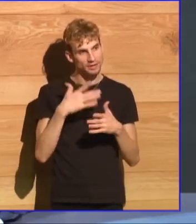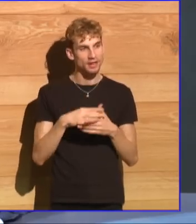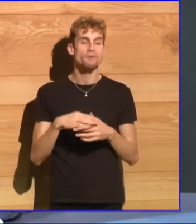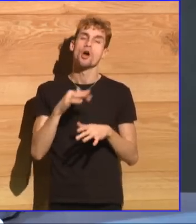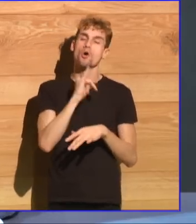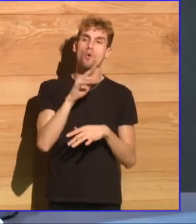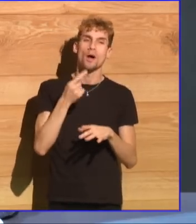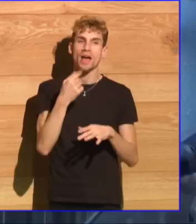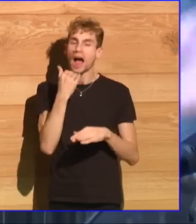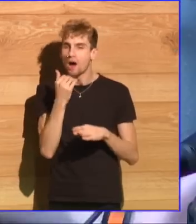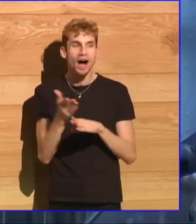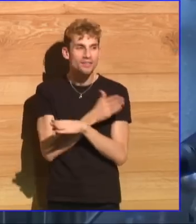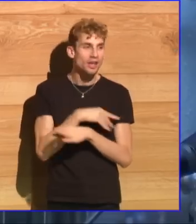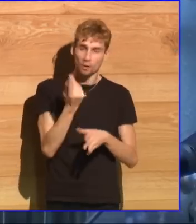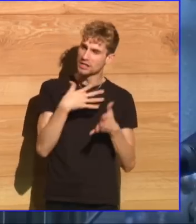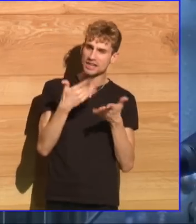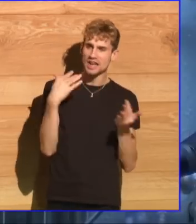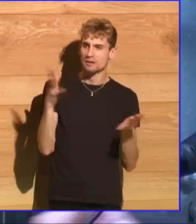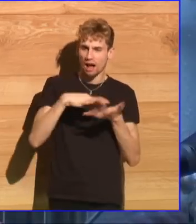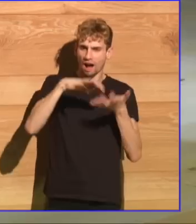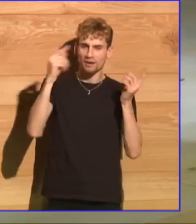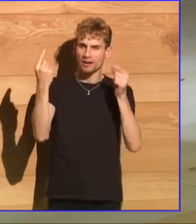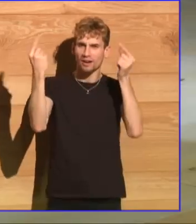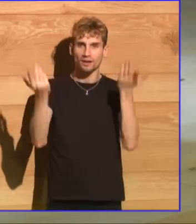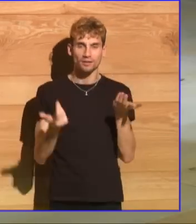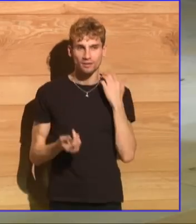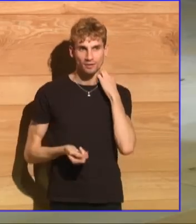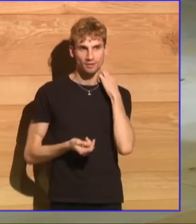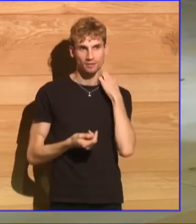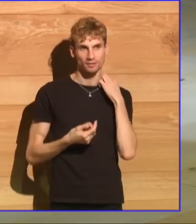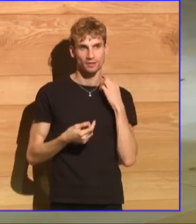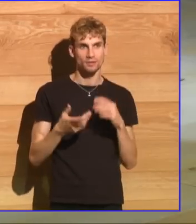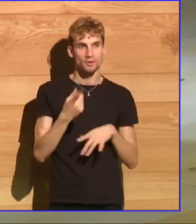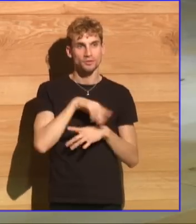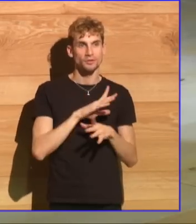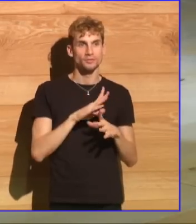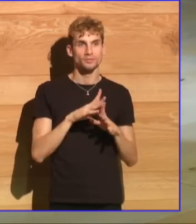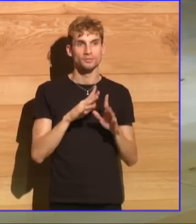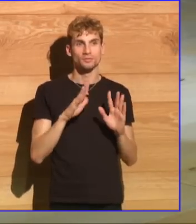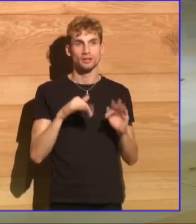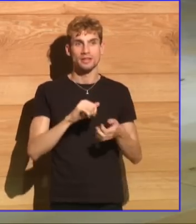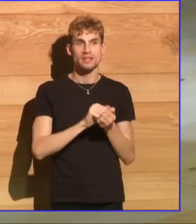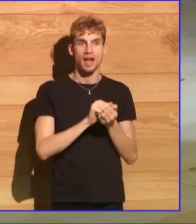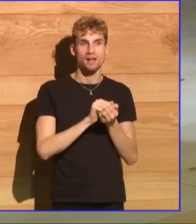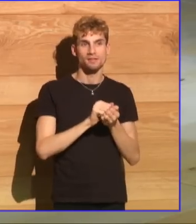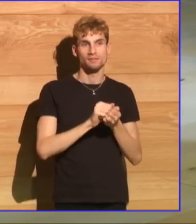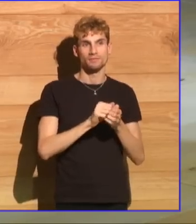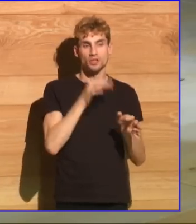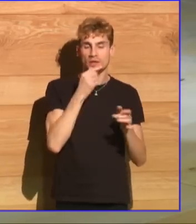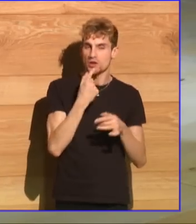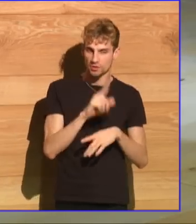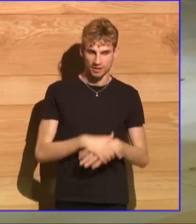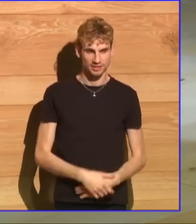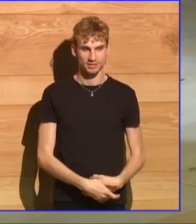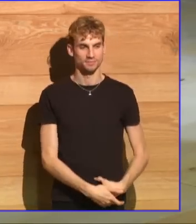supuesto. gustaría, Hostia, estoy vendiendo esto arribísima. No. para ubicar la No película... habráis todavía la paja de Candora. Qué abrazo, ¿vale? madre mía, qué abrazo